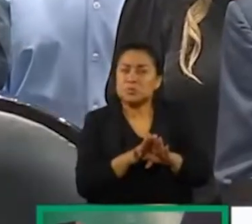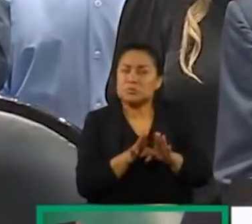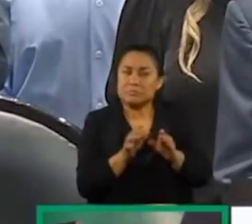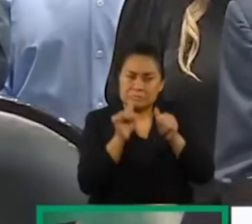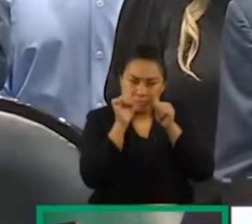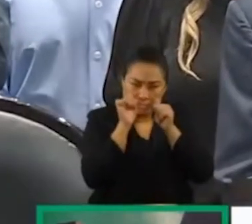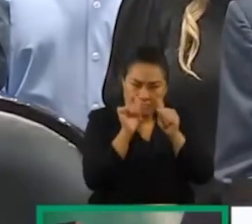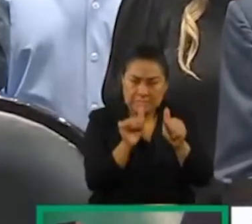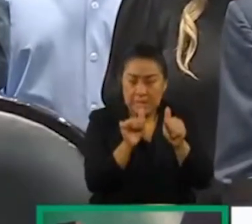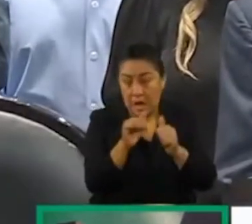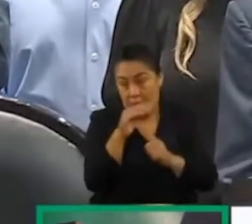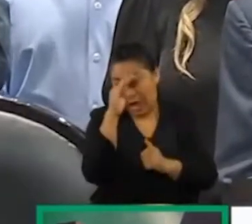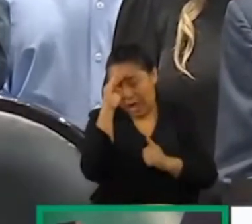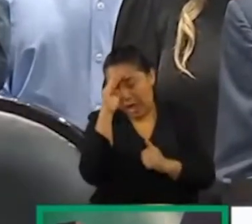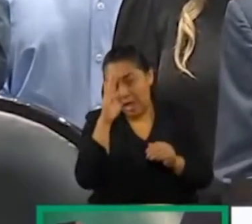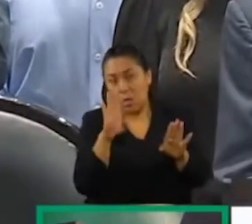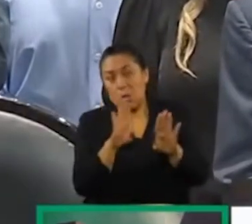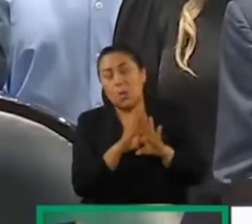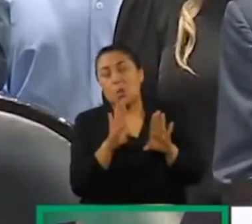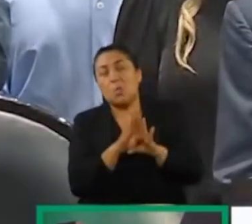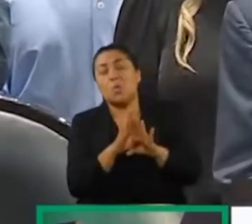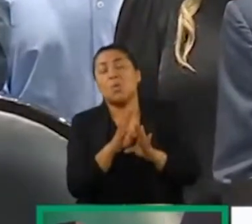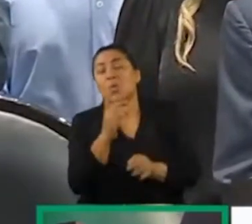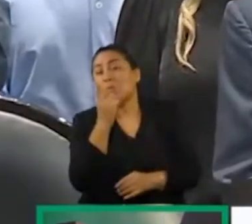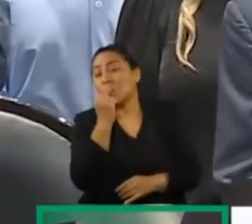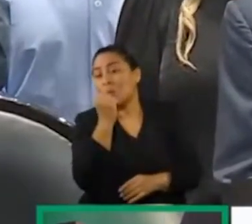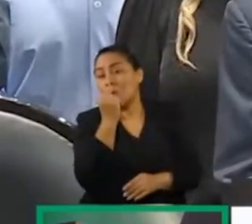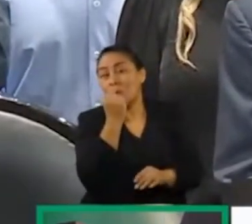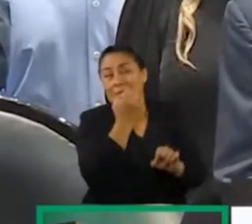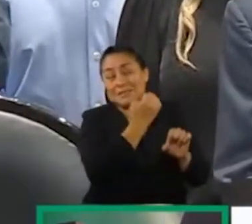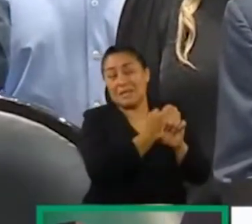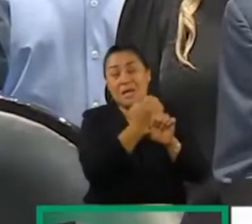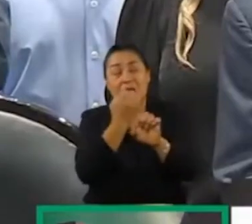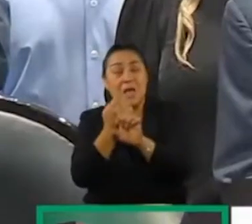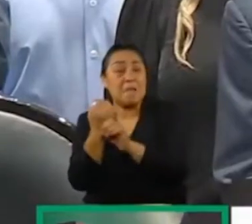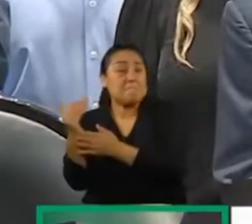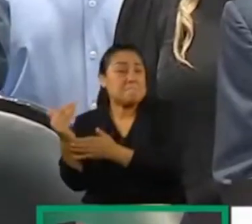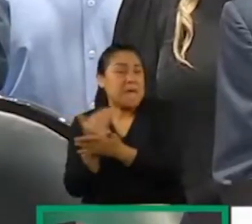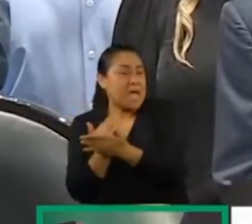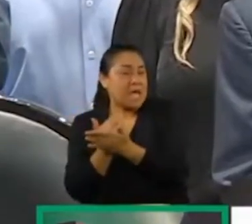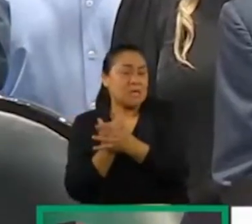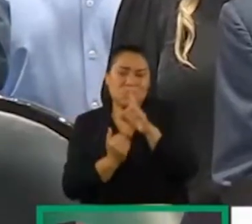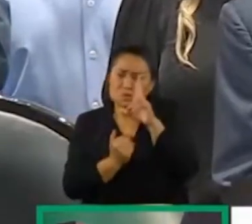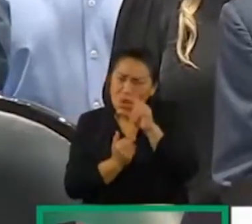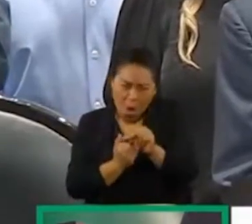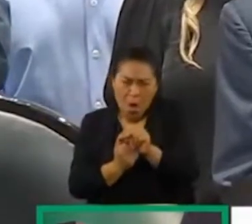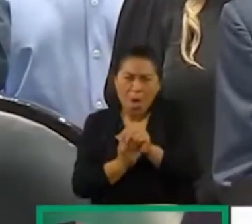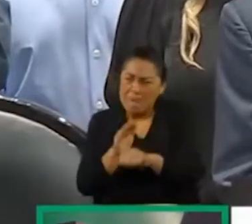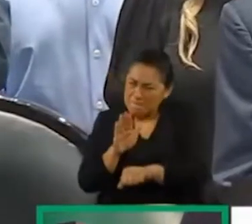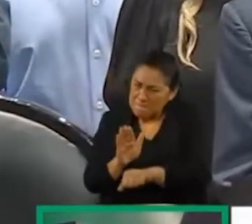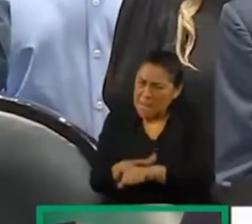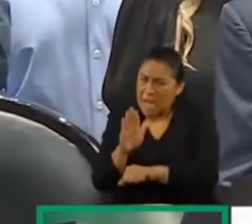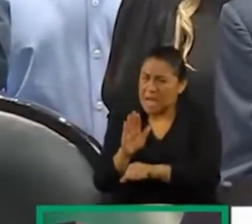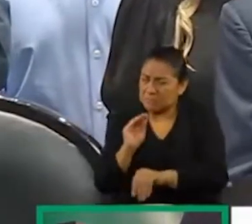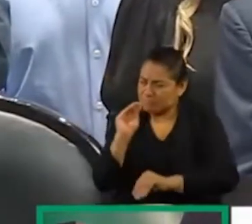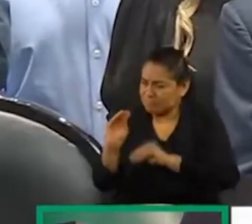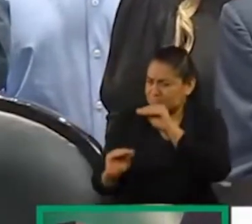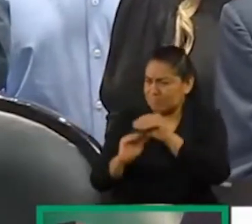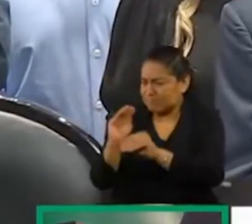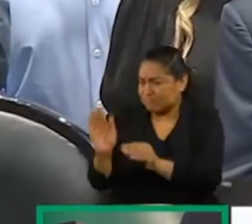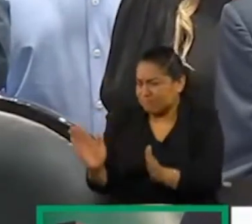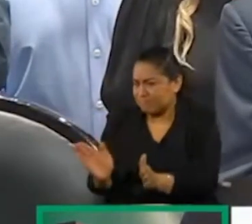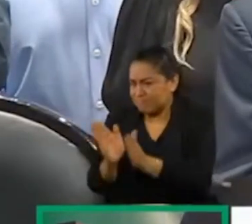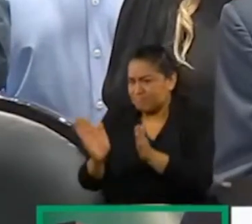es debilitar a las policías locales, sino fortalecerlas.